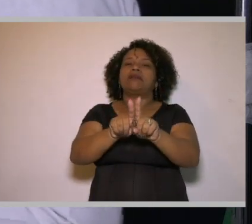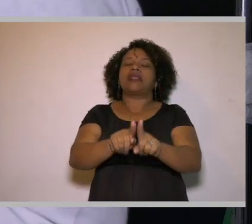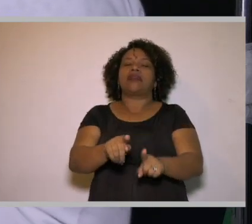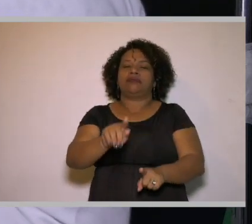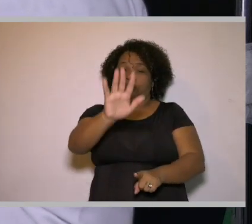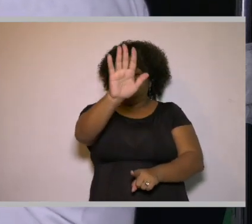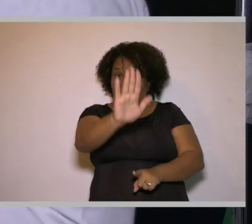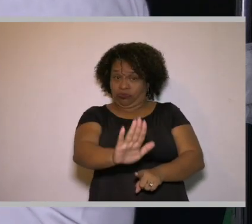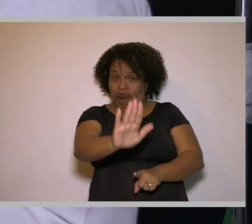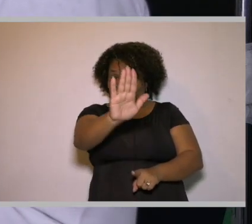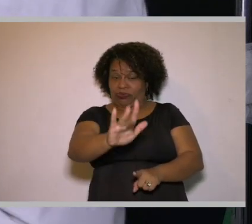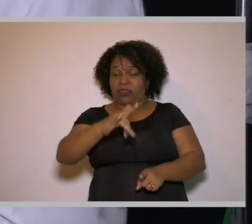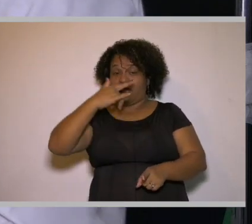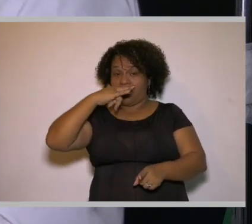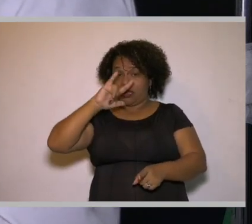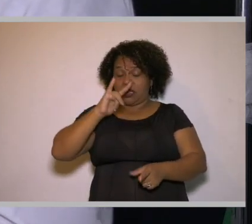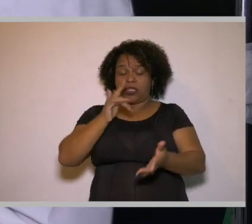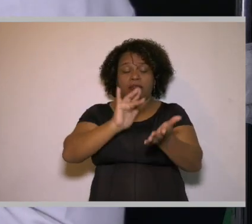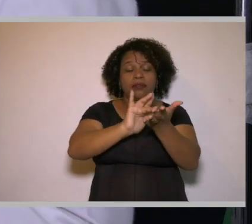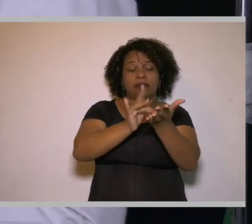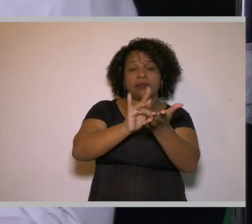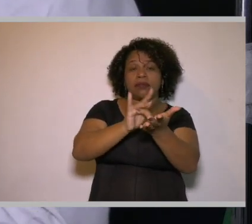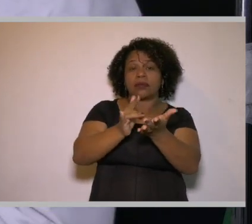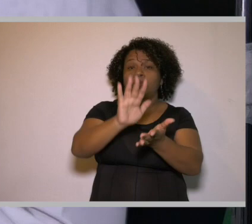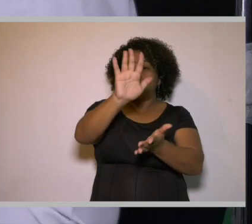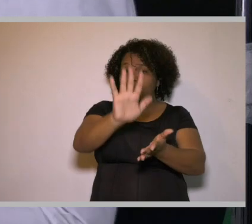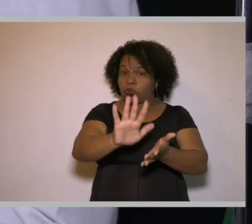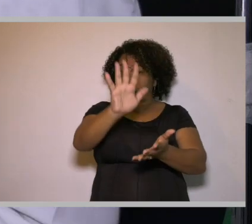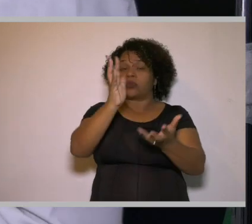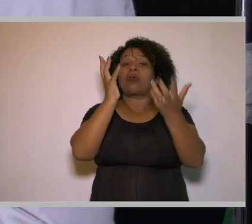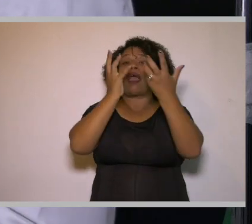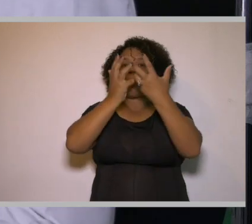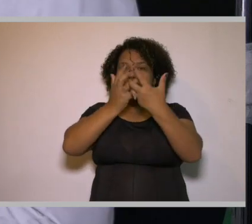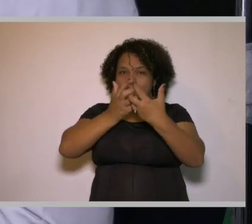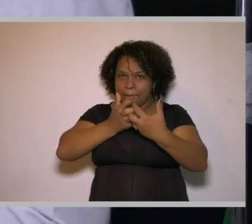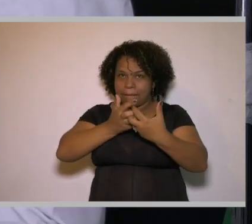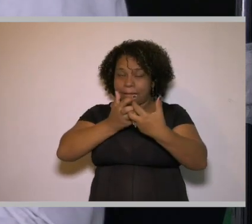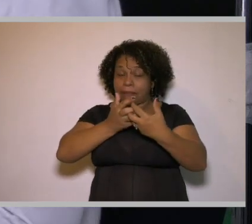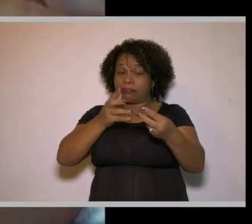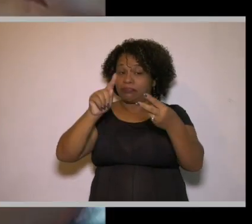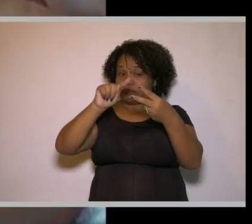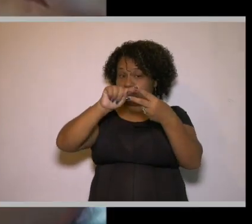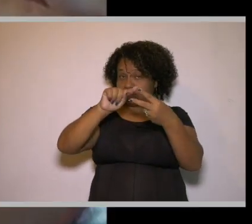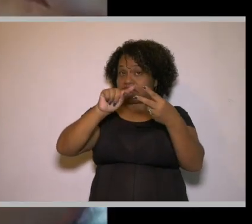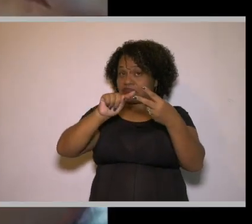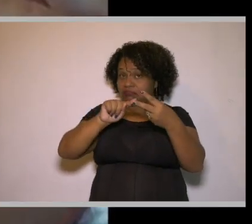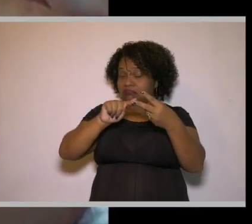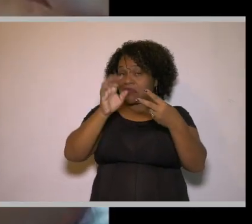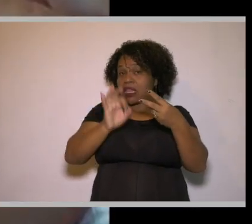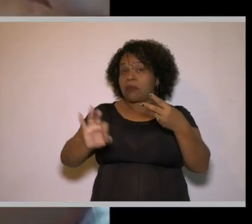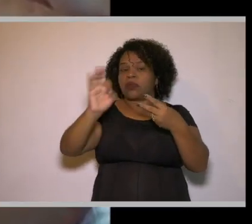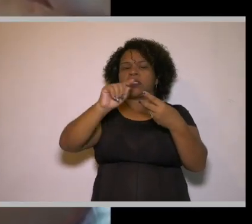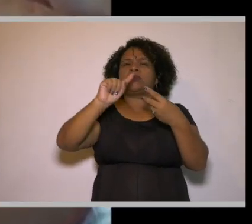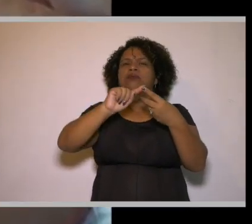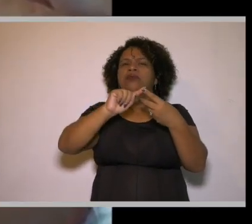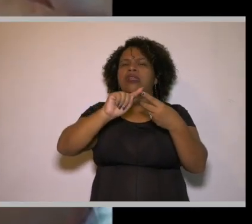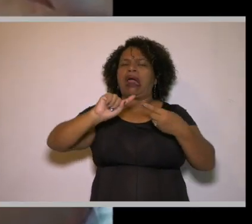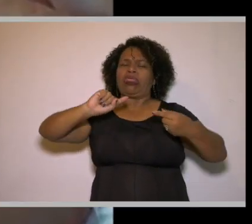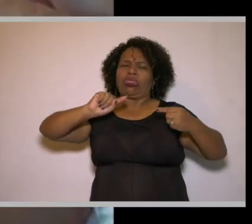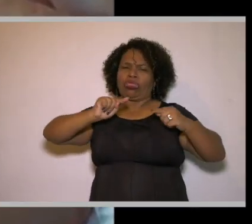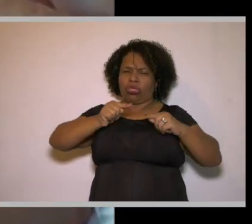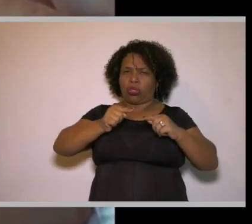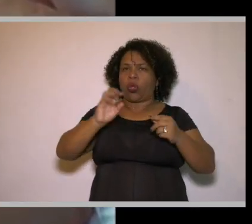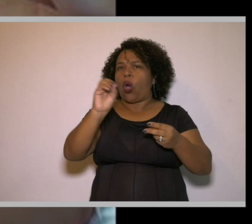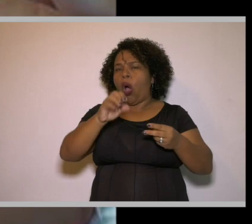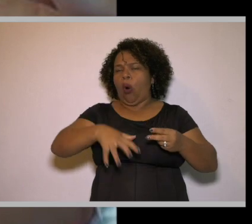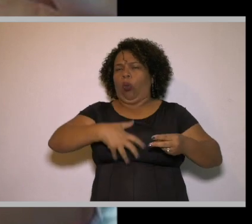proceso anestésico, tratar de dar los analgésicos adecuados para que ese niño no sienta dolor. Son 2 cosas que nosotros